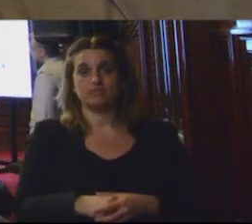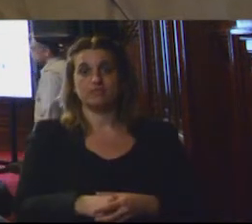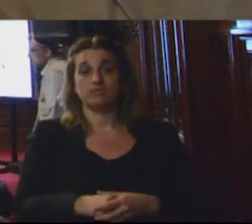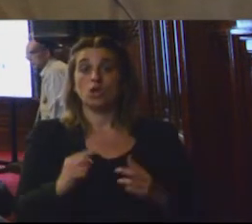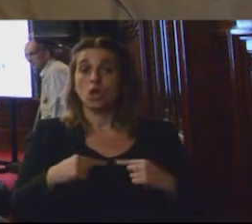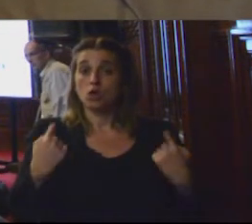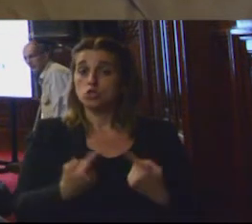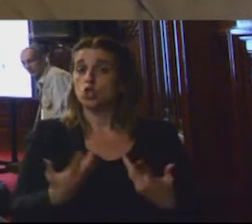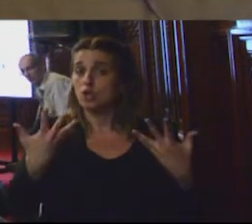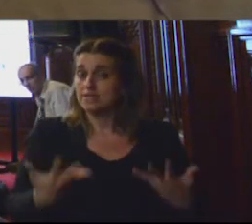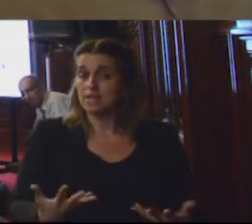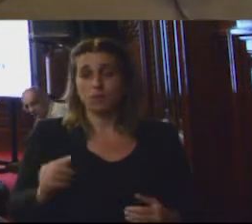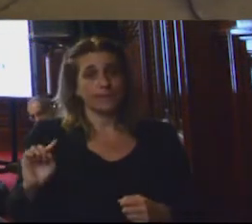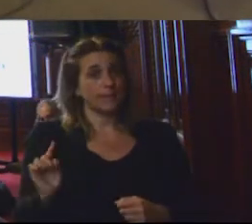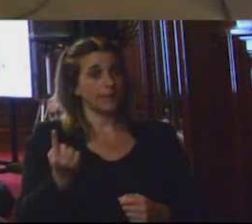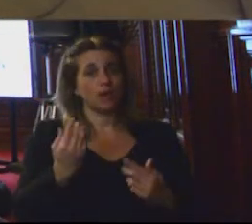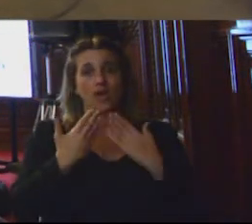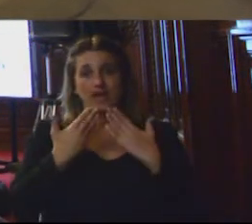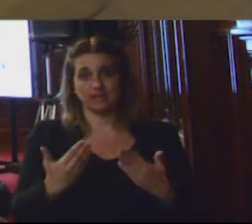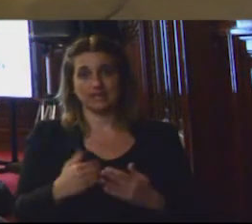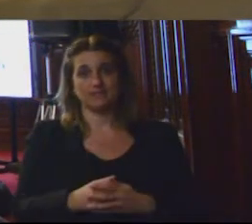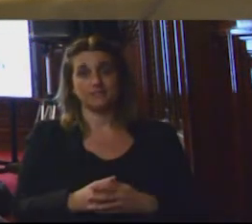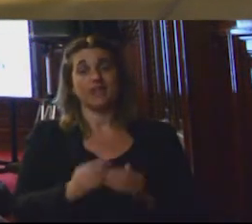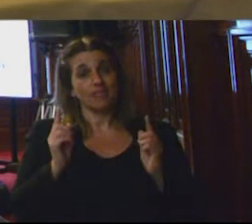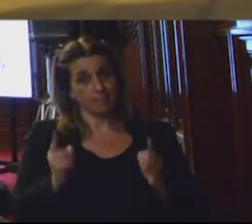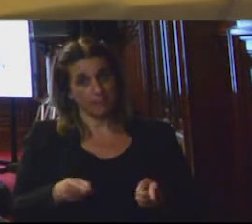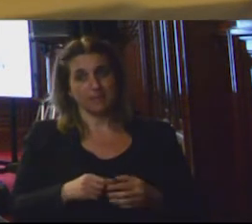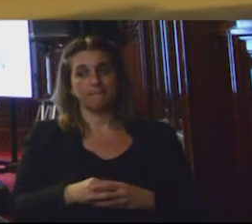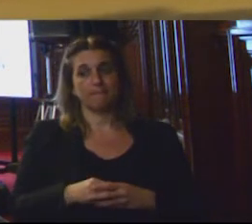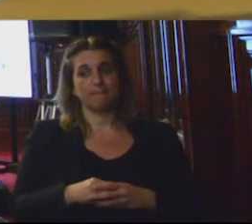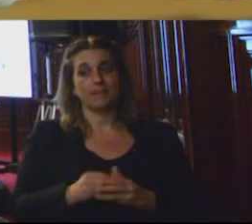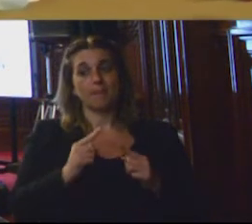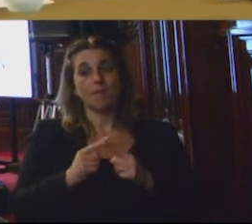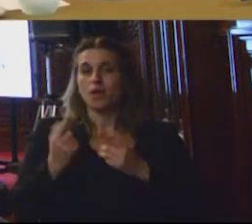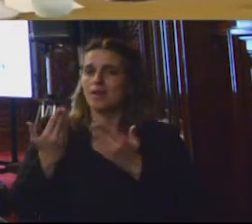Nosotros quisiéramos agradecerle aquí también por la iniciativa